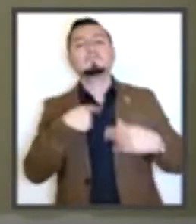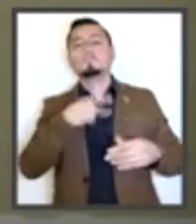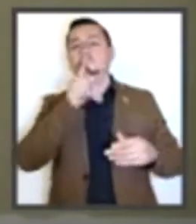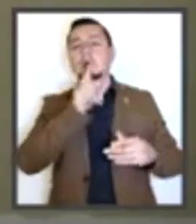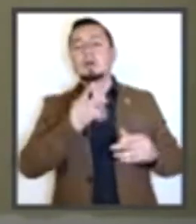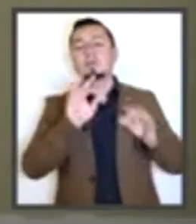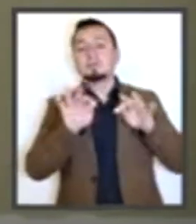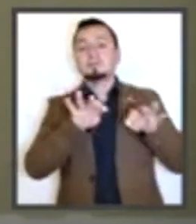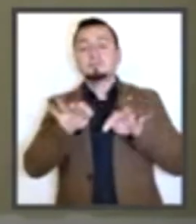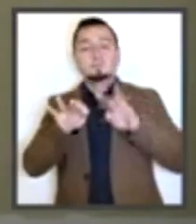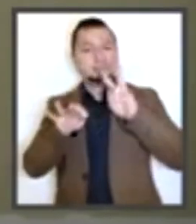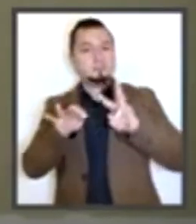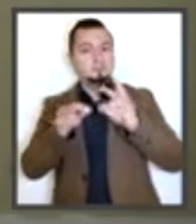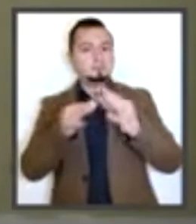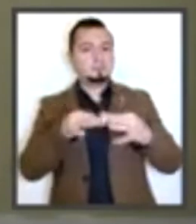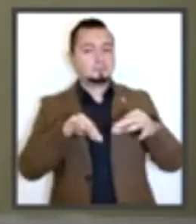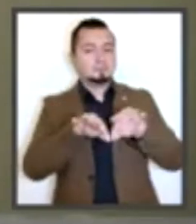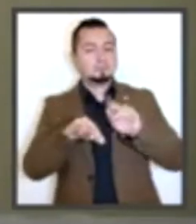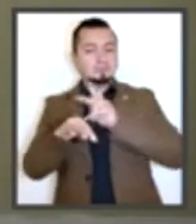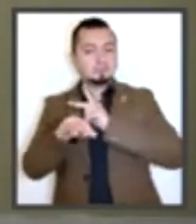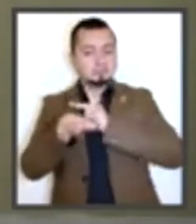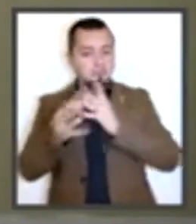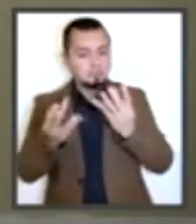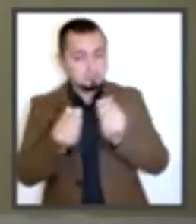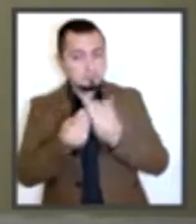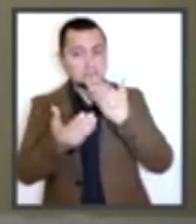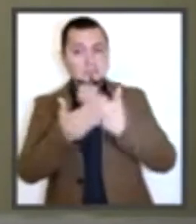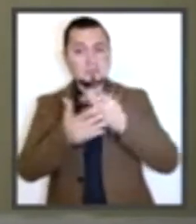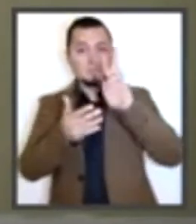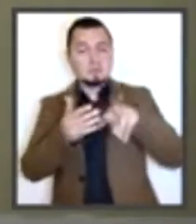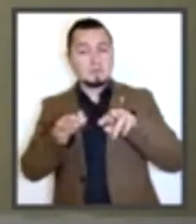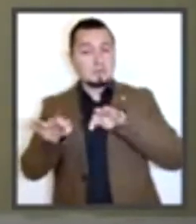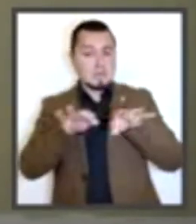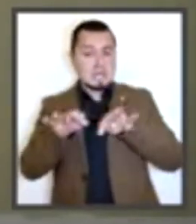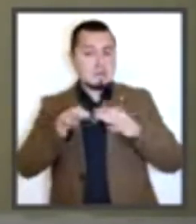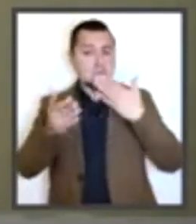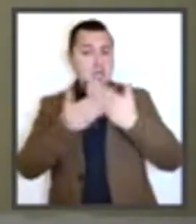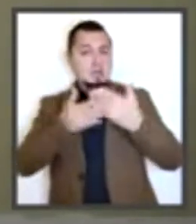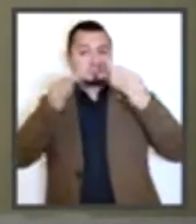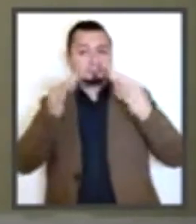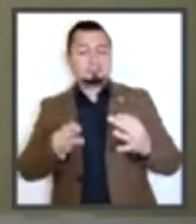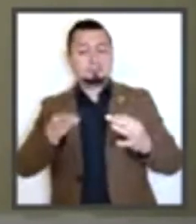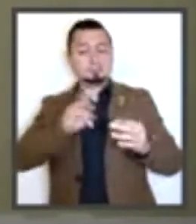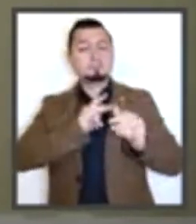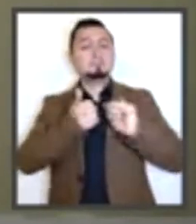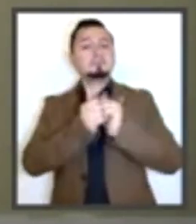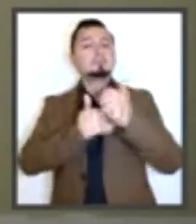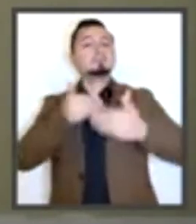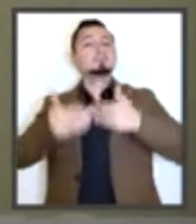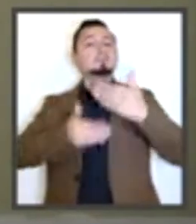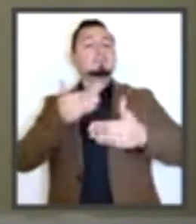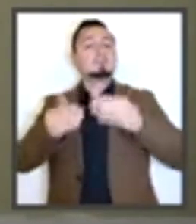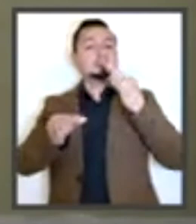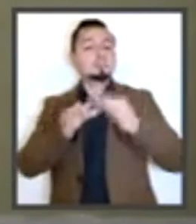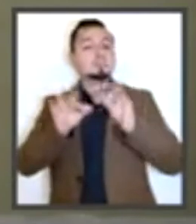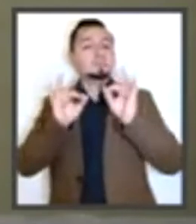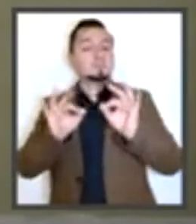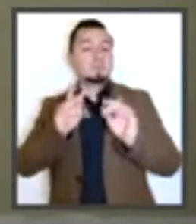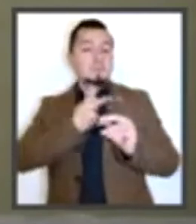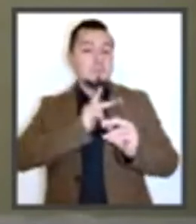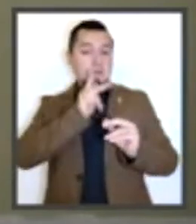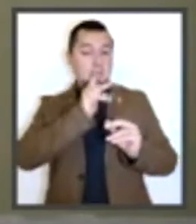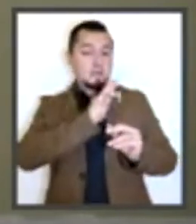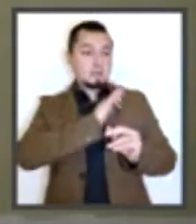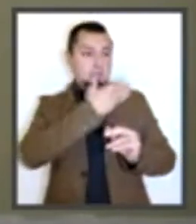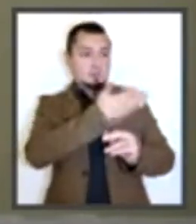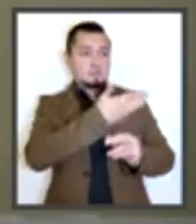que ha sido relevante y ha sido fundamental. En general, creo que vamos avanzando y cumpliendo los objetivos, así es que nada más